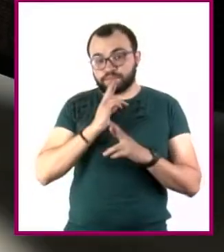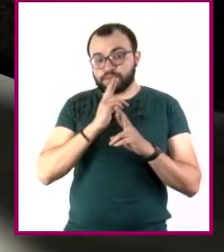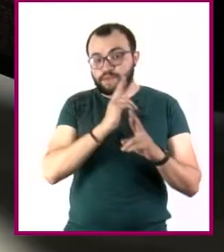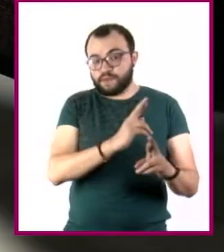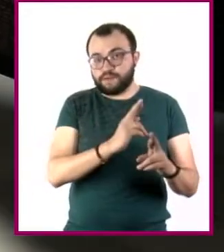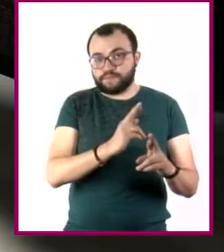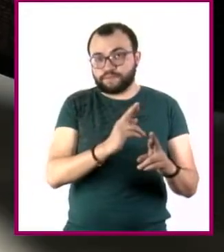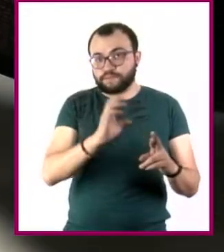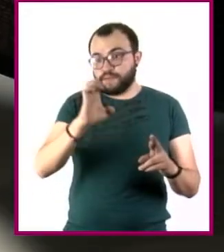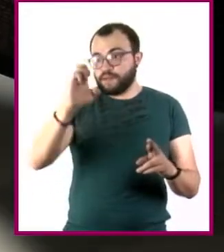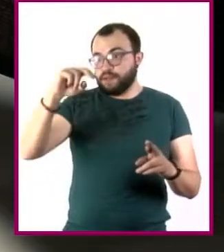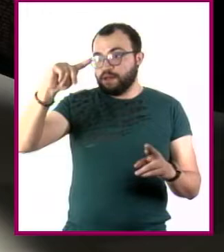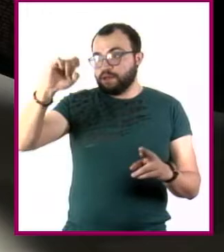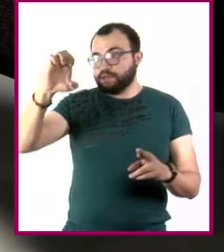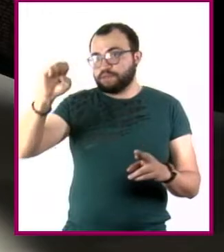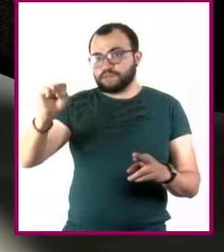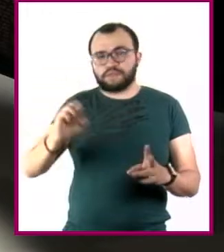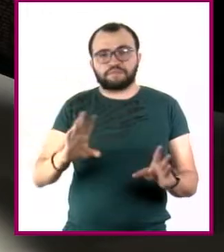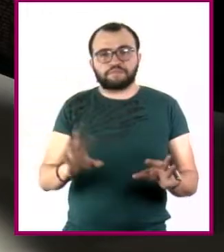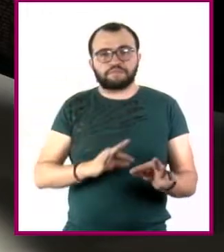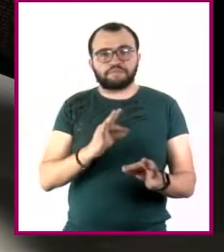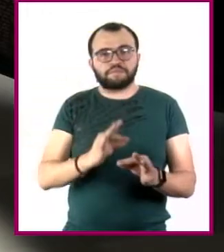Respondemos entes y listo.